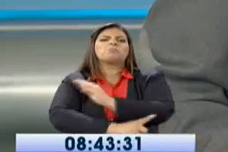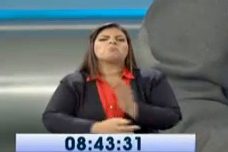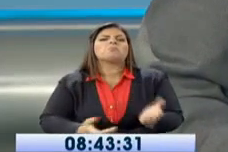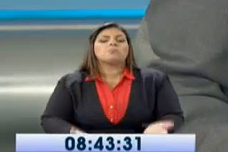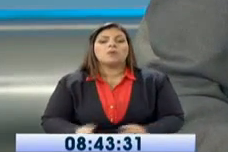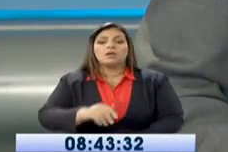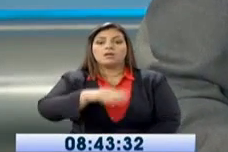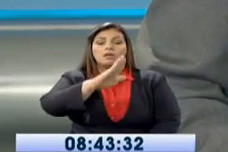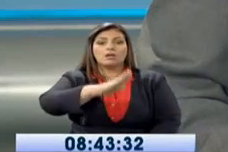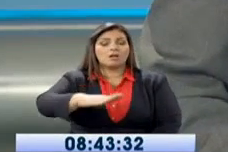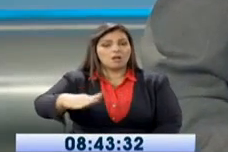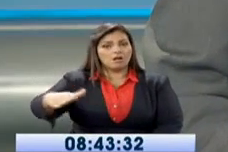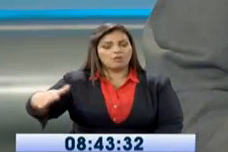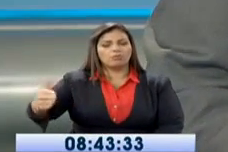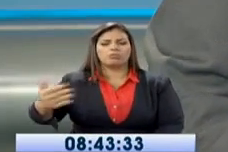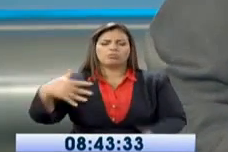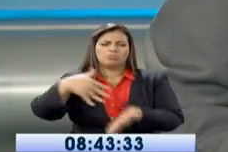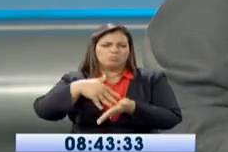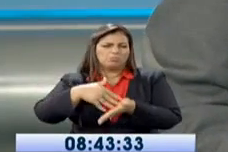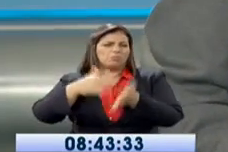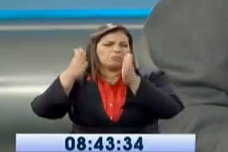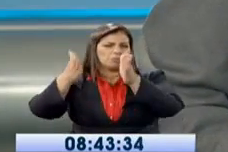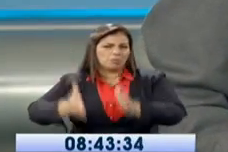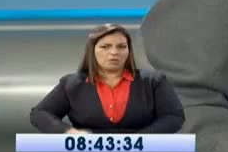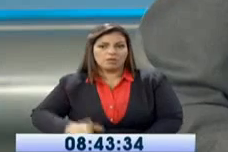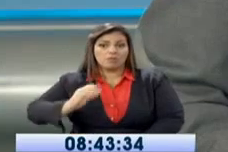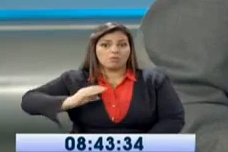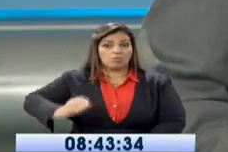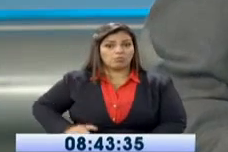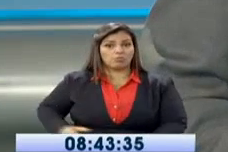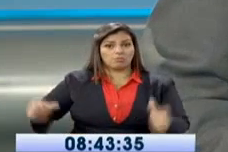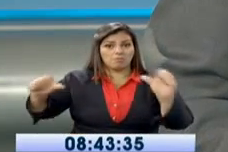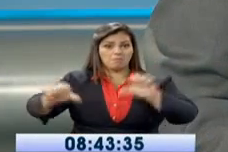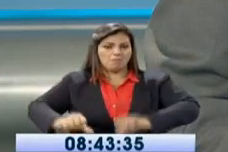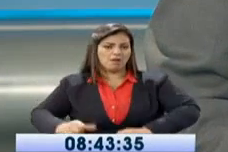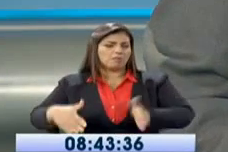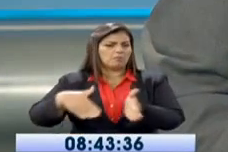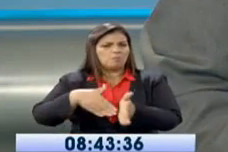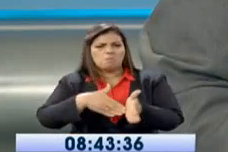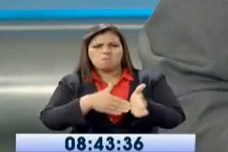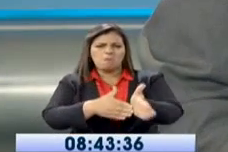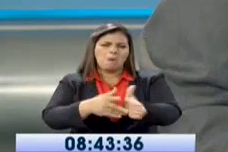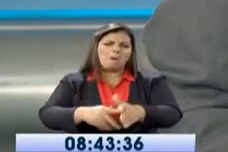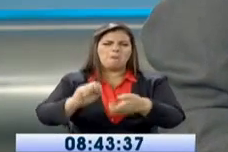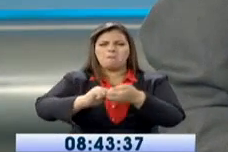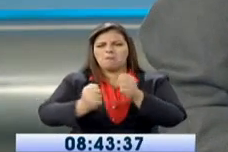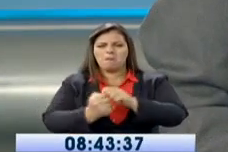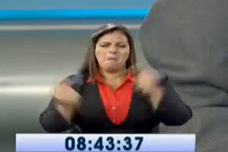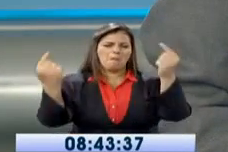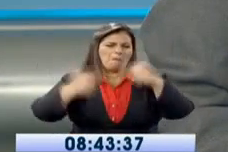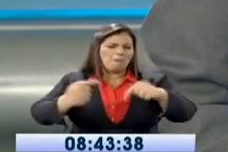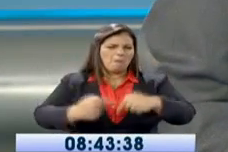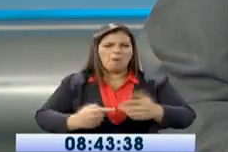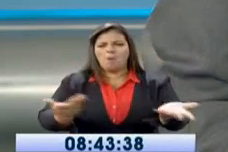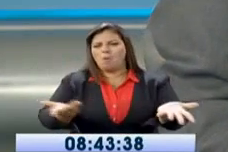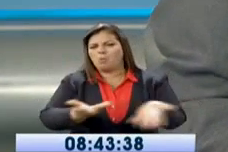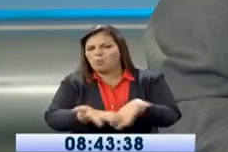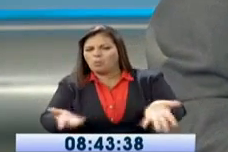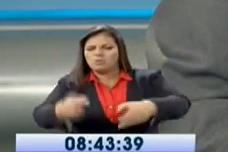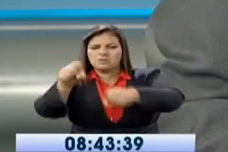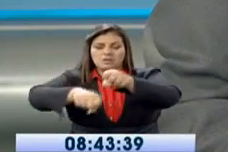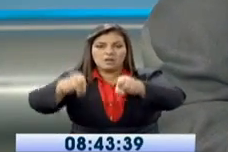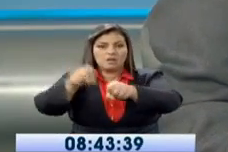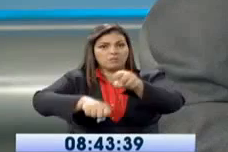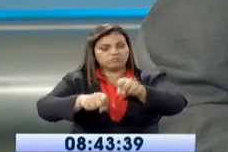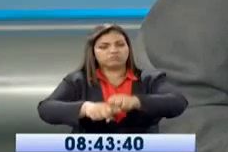fiscales que ocasionen o sean parte de incidentes en las paradas de la Metrovía de Guayaquil. Además, se usarán los